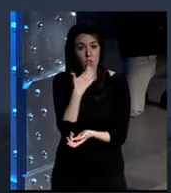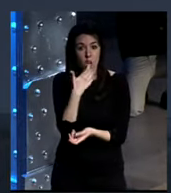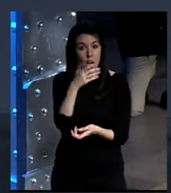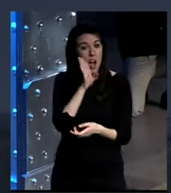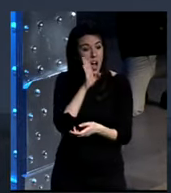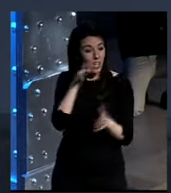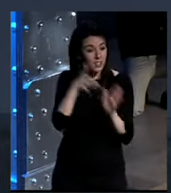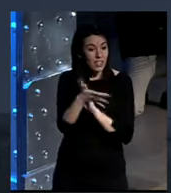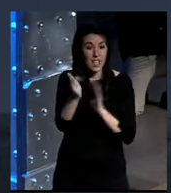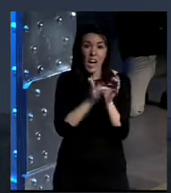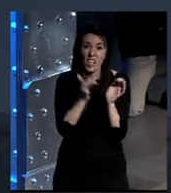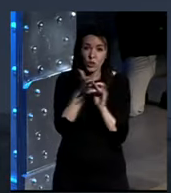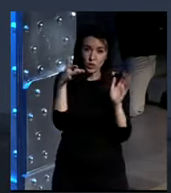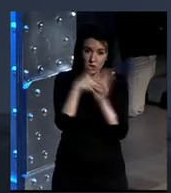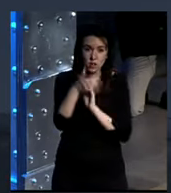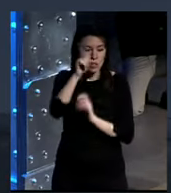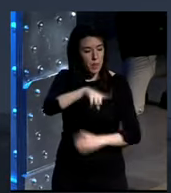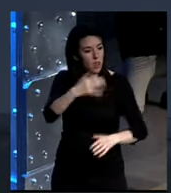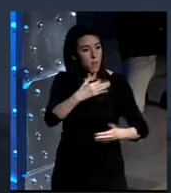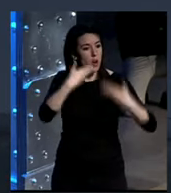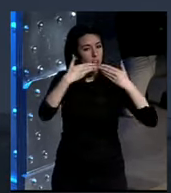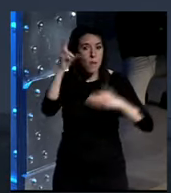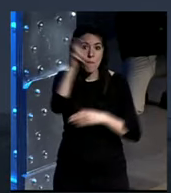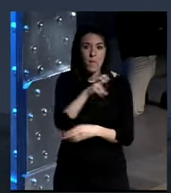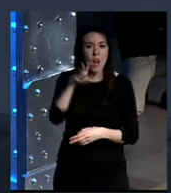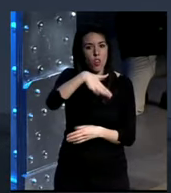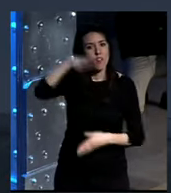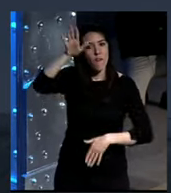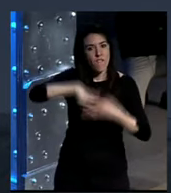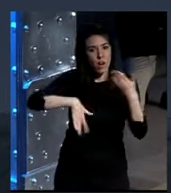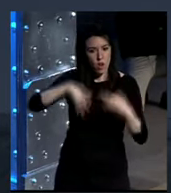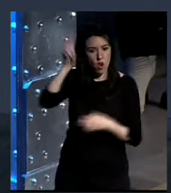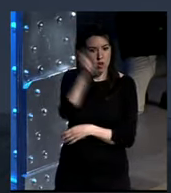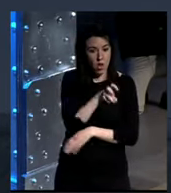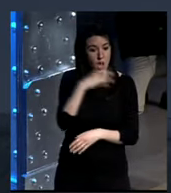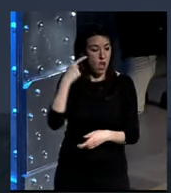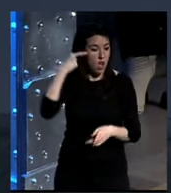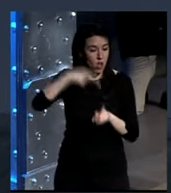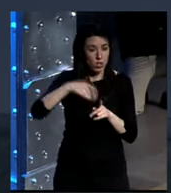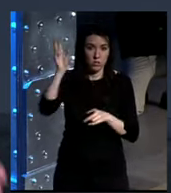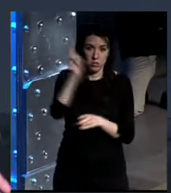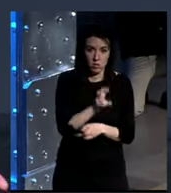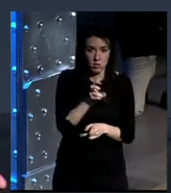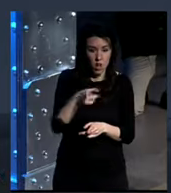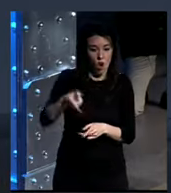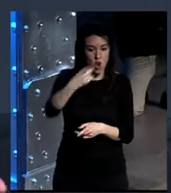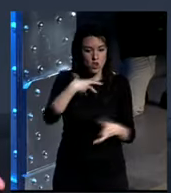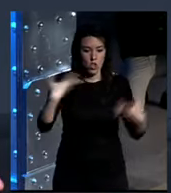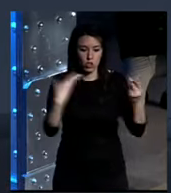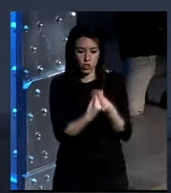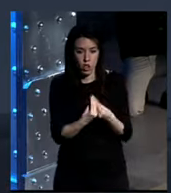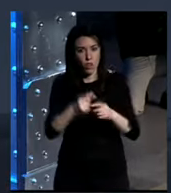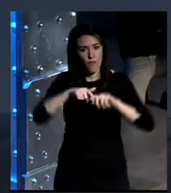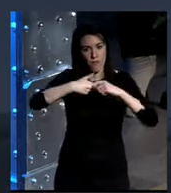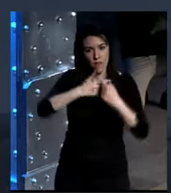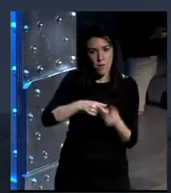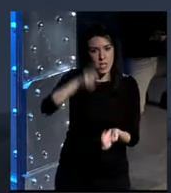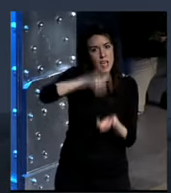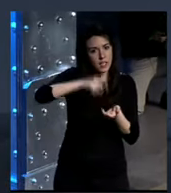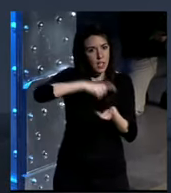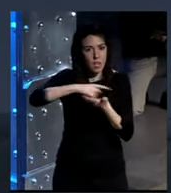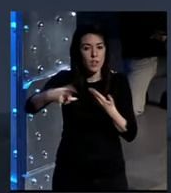decía Jesús Sánchez Miñana, que también tengo que agradecerle, que ha venido desde Barcelona para estar aquí con nosotros, con la familia, con los telegrafistas.